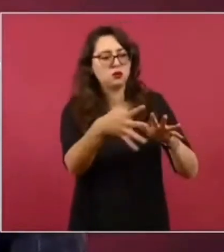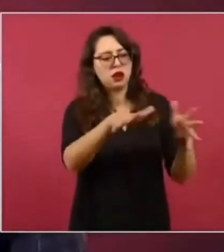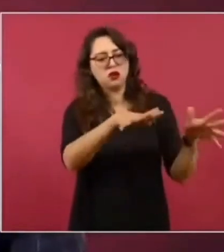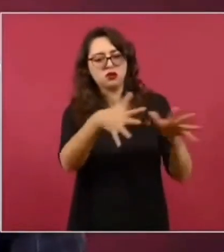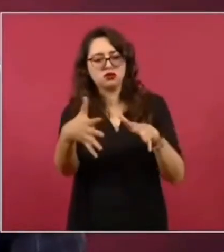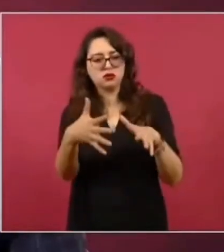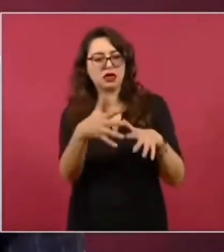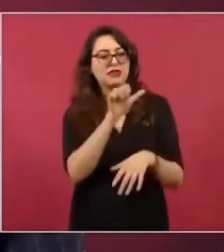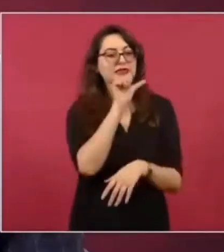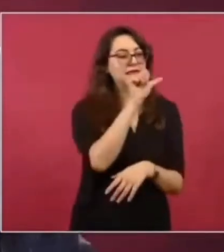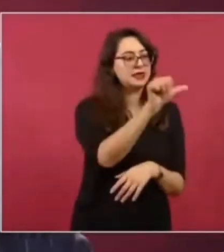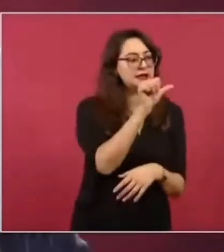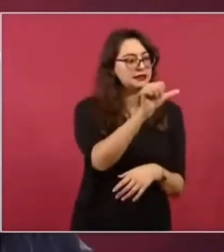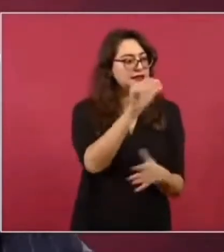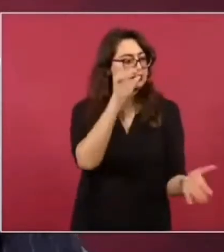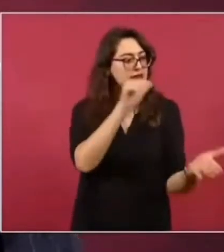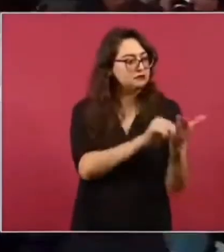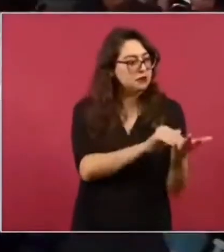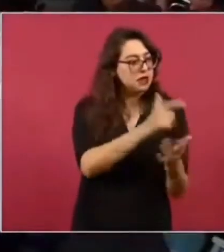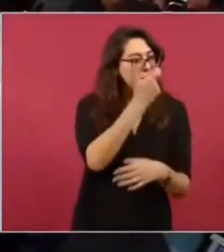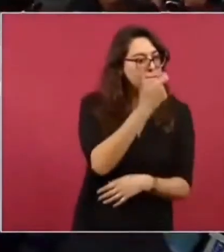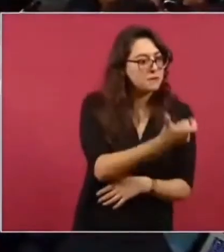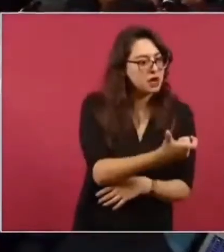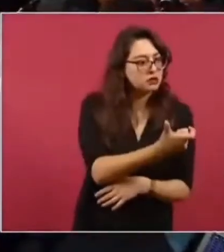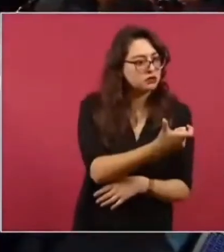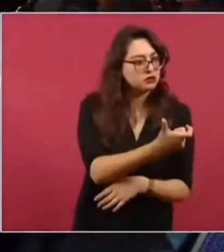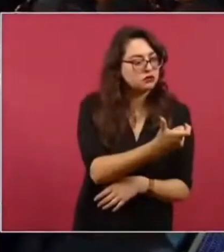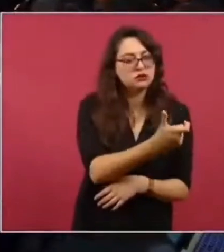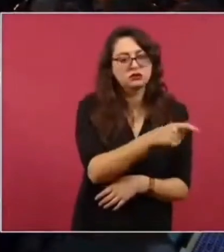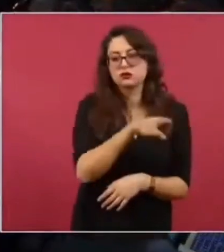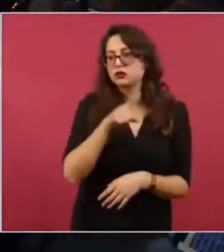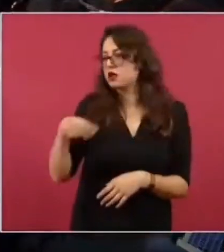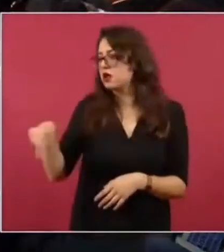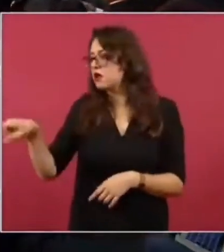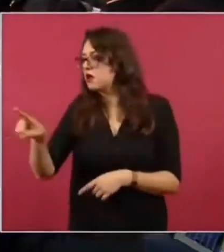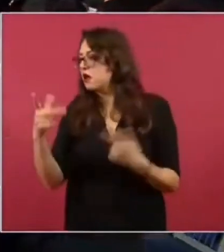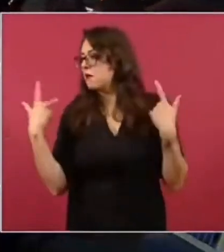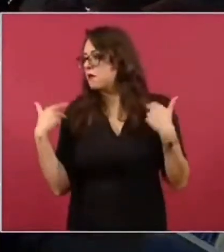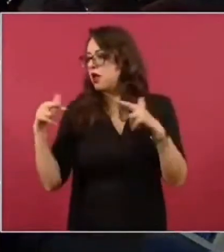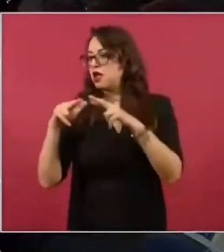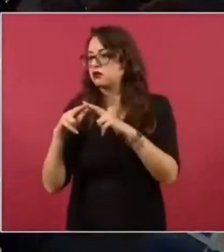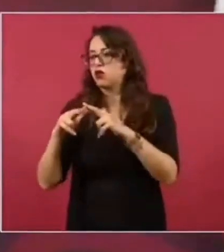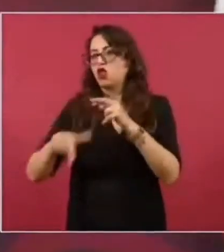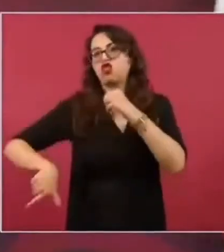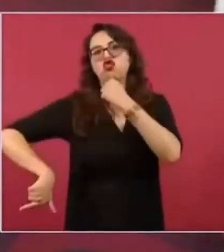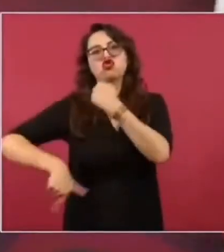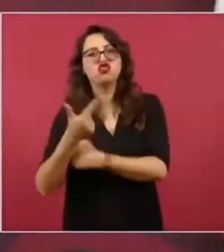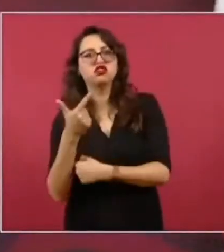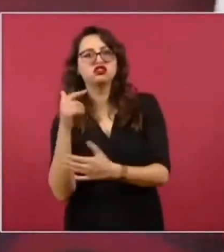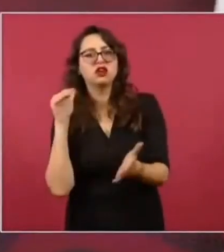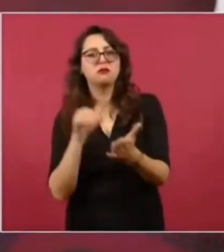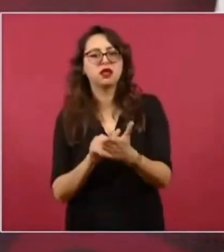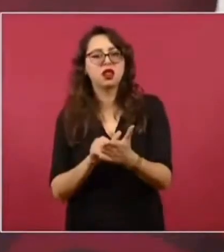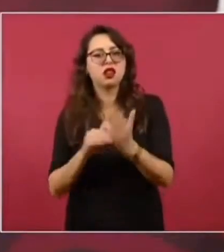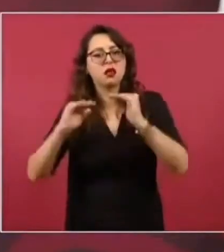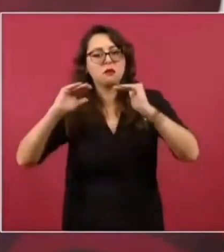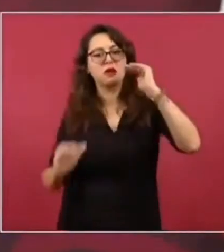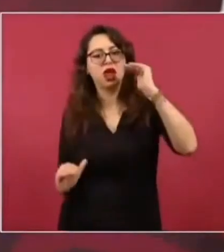pesos. Entonces, ¿cómo va a ser posible que los